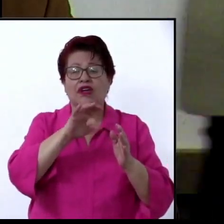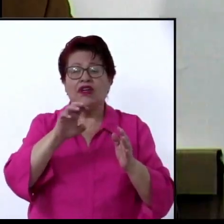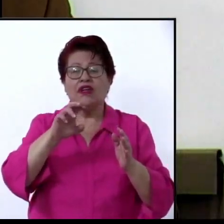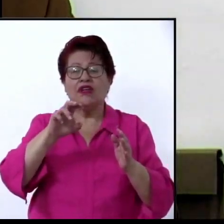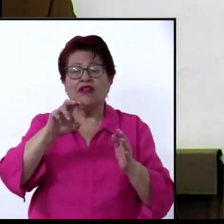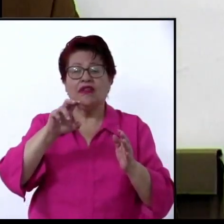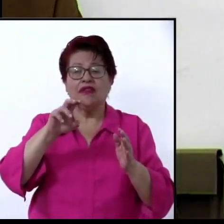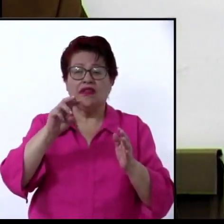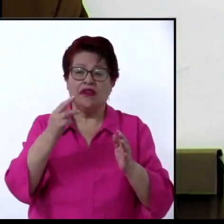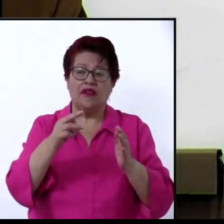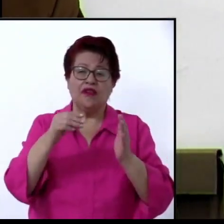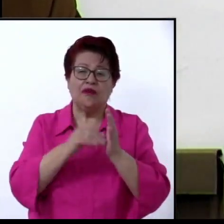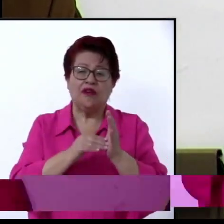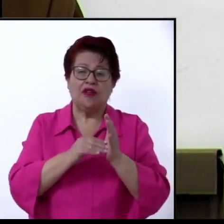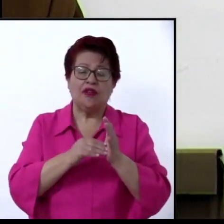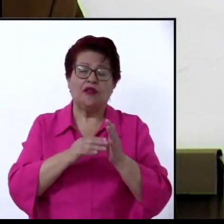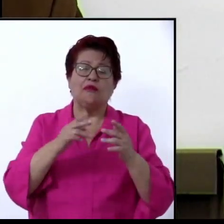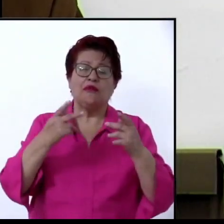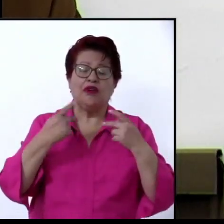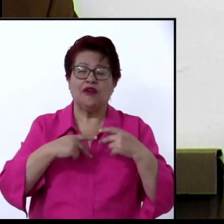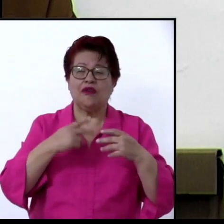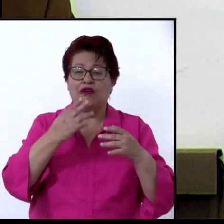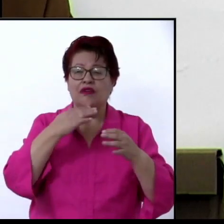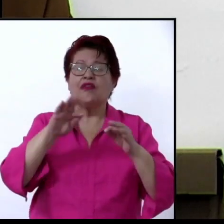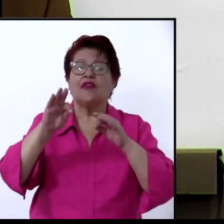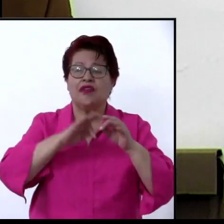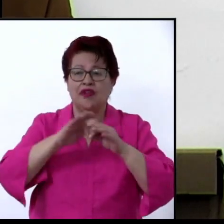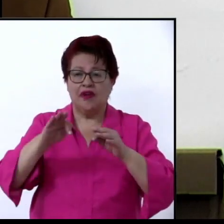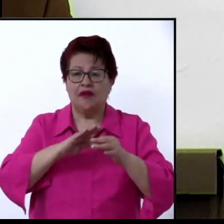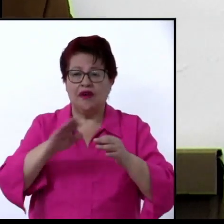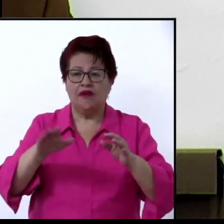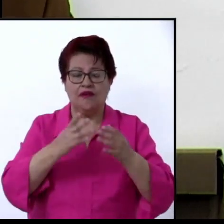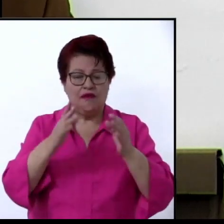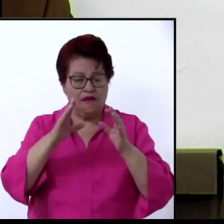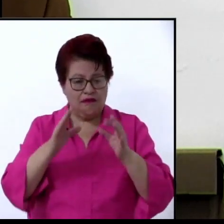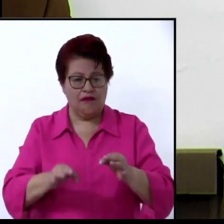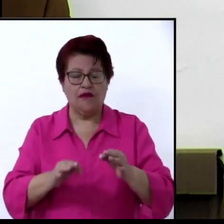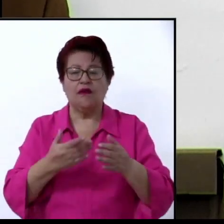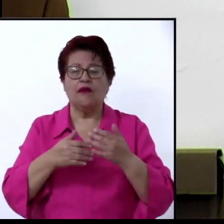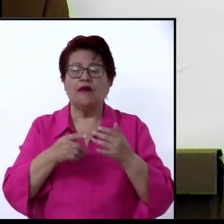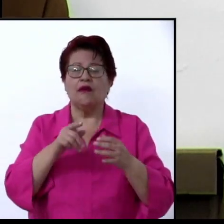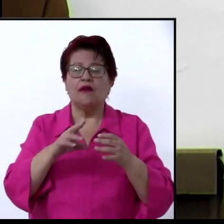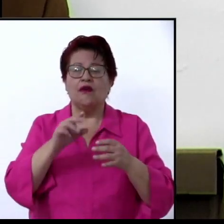3.510.190 personas que cuentan con un empleo de carácter formal. El